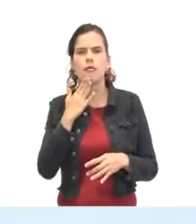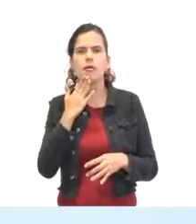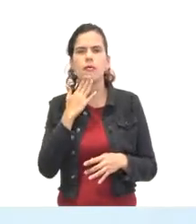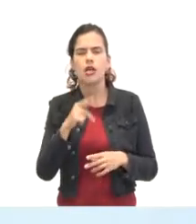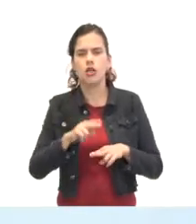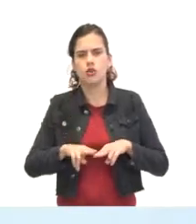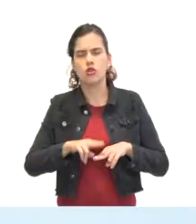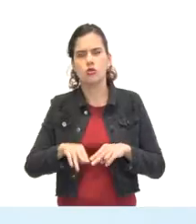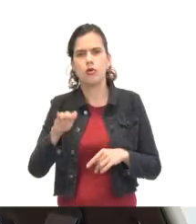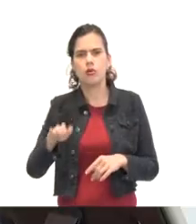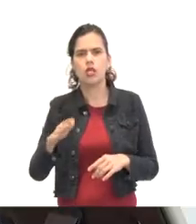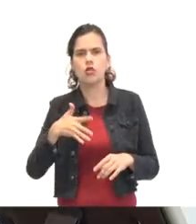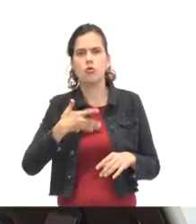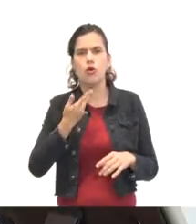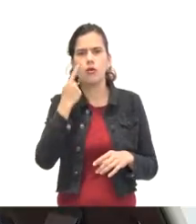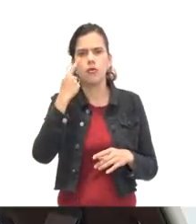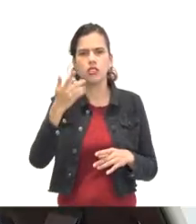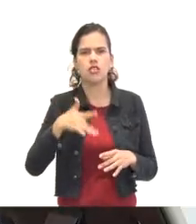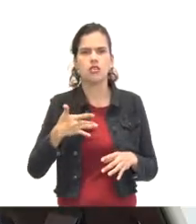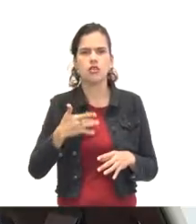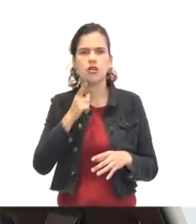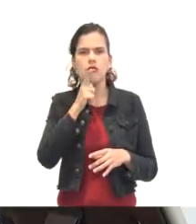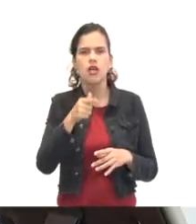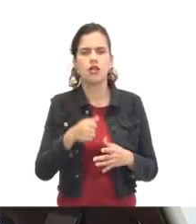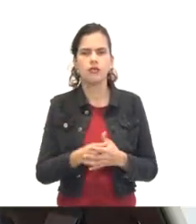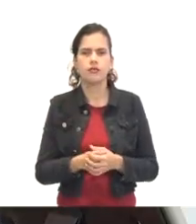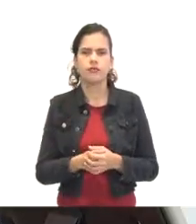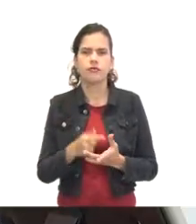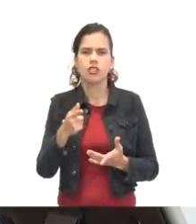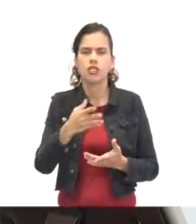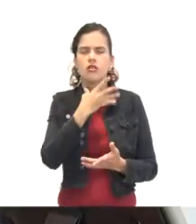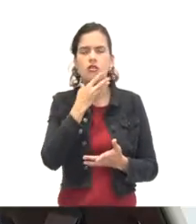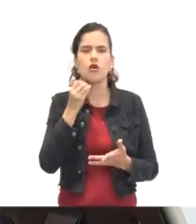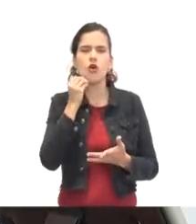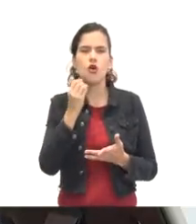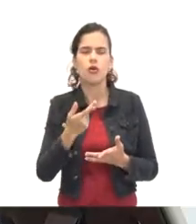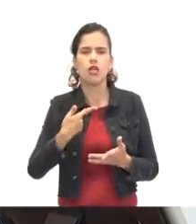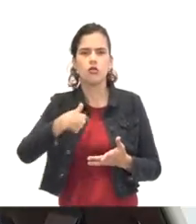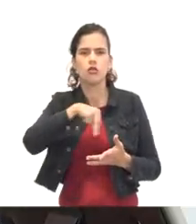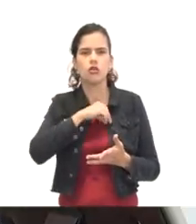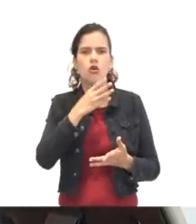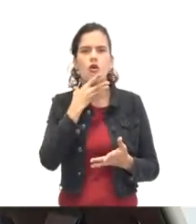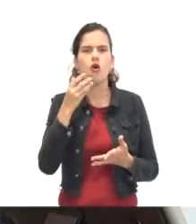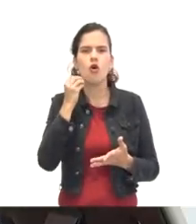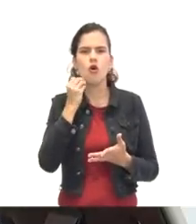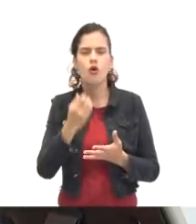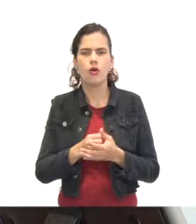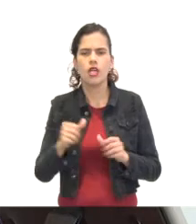todo los más pequeños, pueden verse bien afectados. Y en el caso de la adolescencia, nuestros